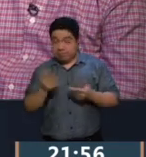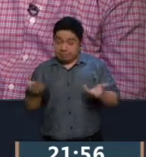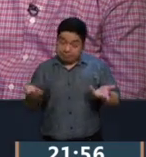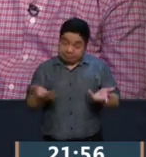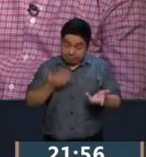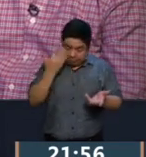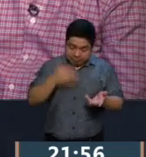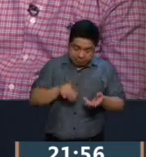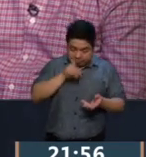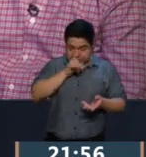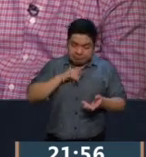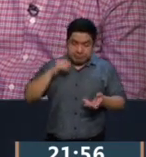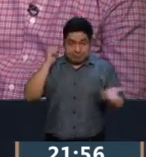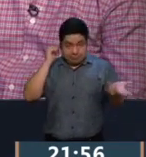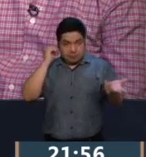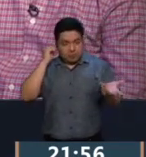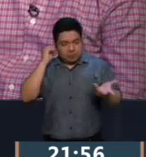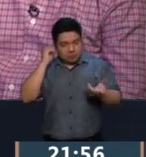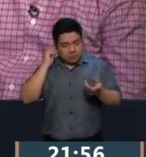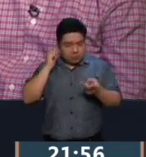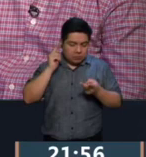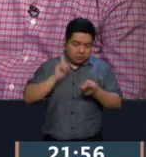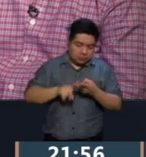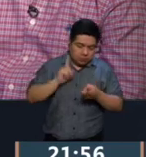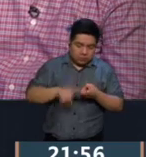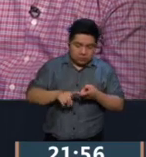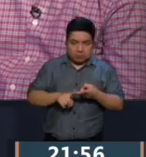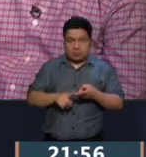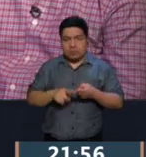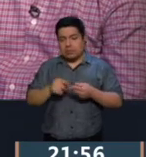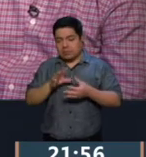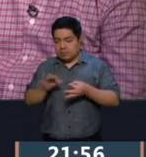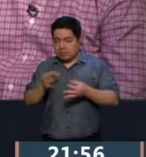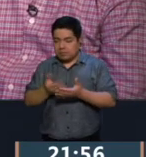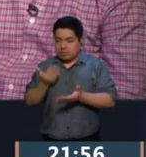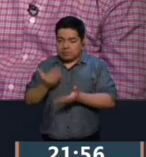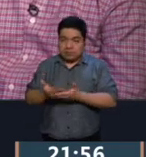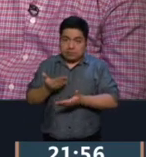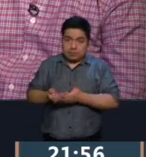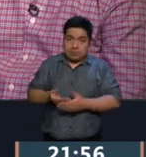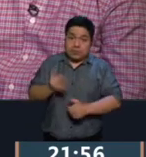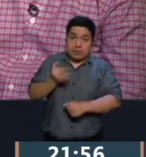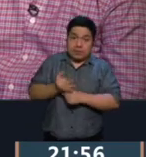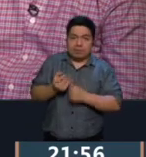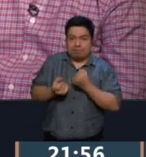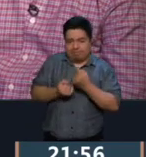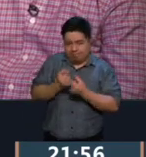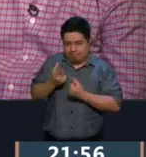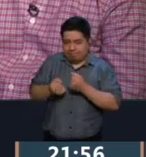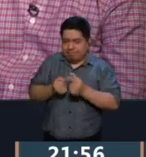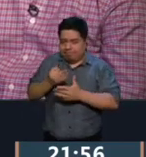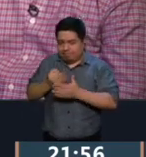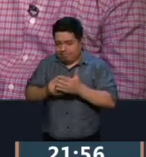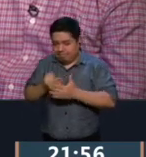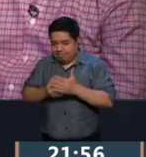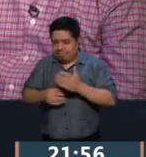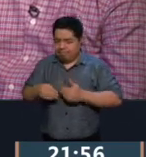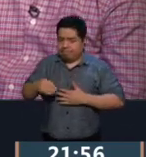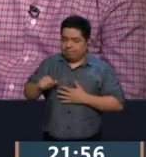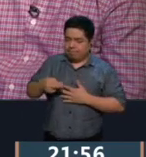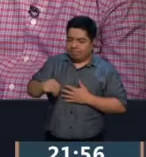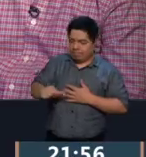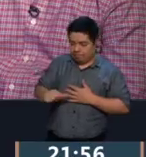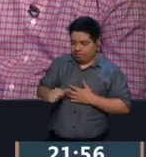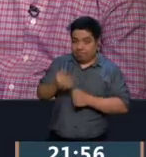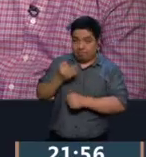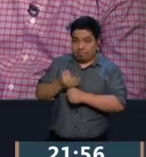fraude. Puntualizaría que, en efecto, los reportes que por el momento, todavía falta, pero que por el momento Morena va